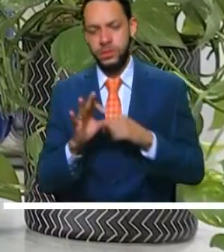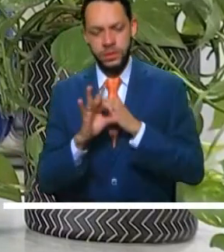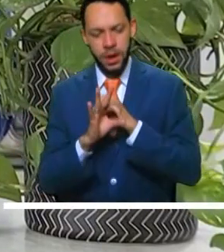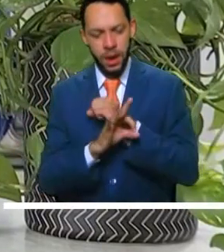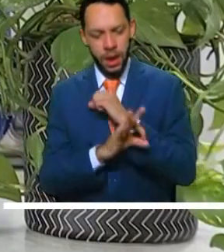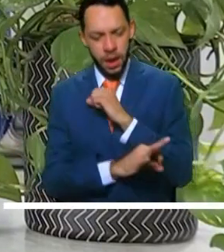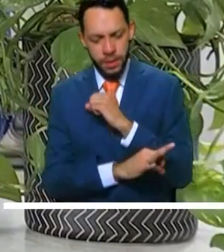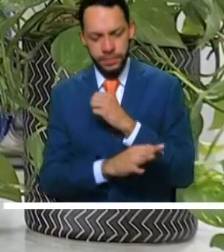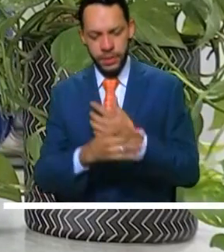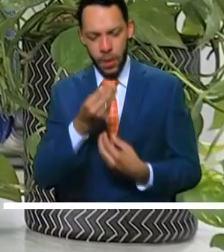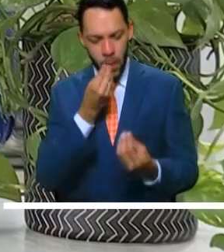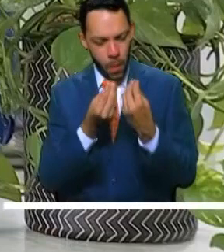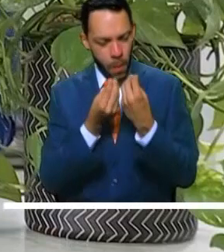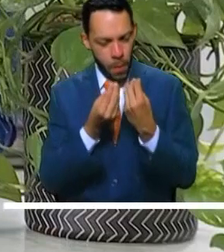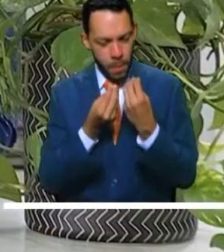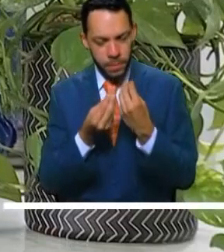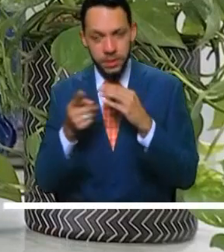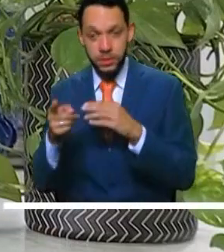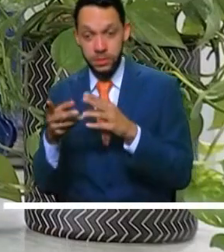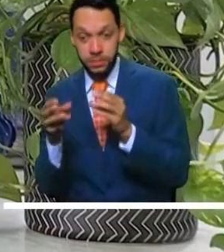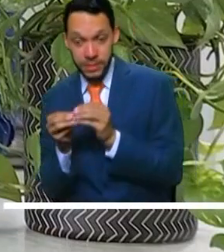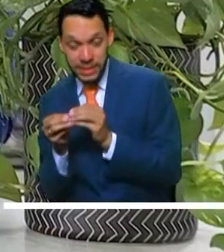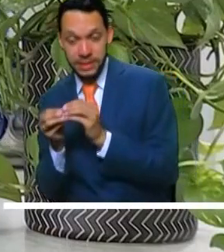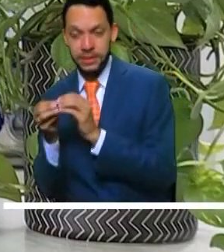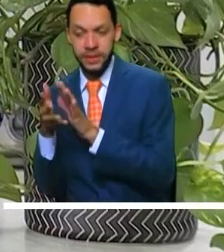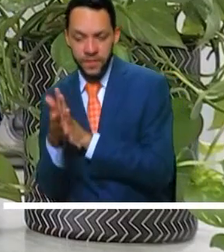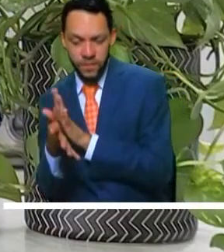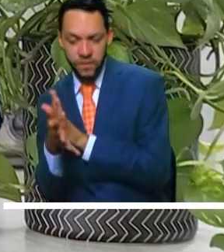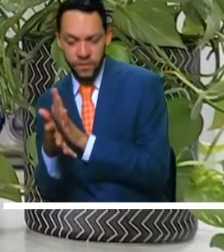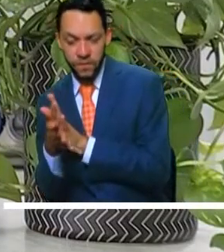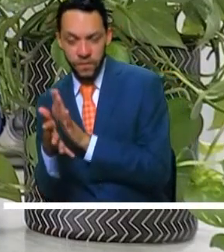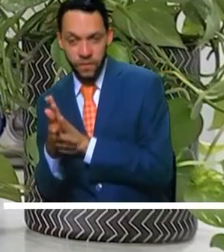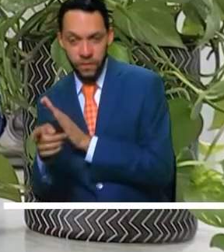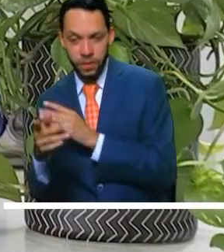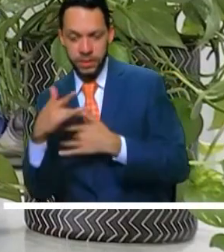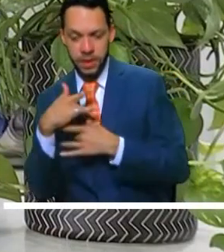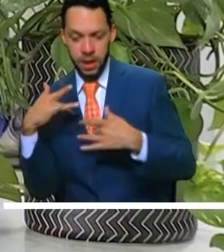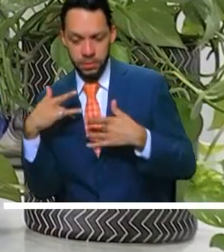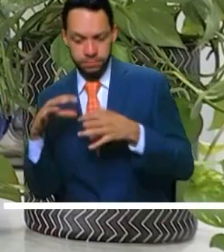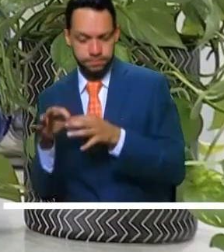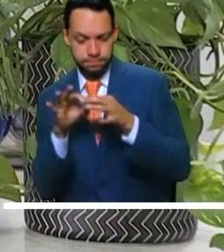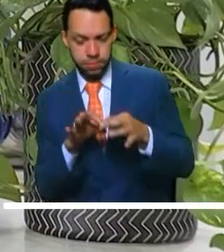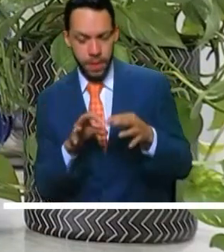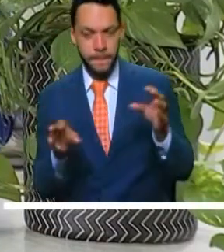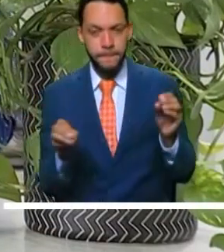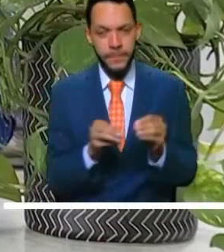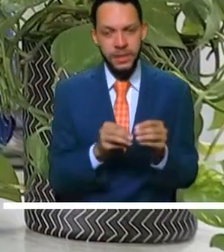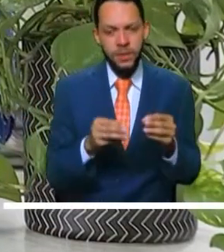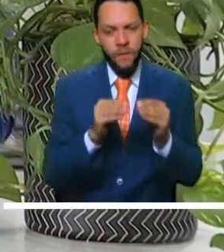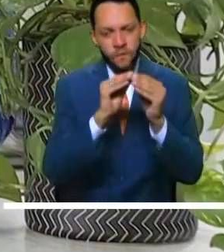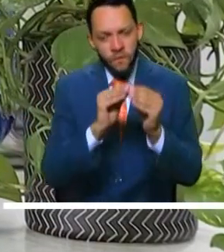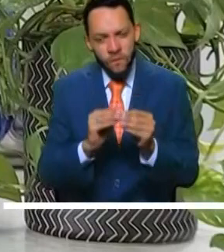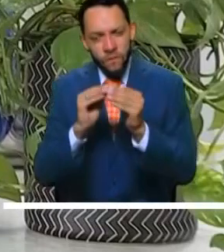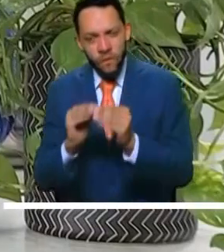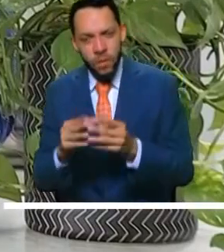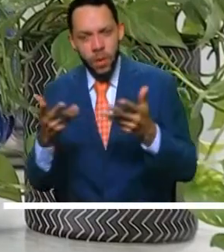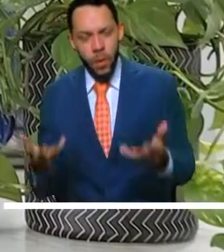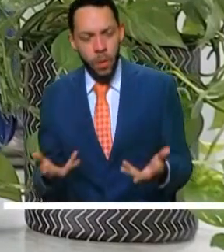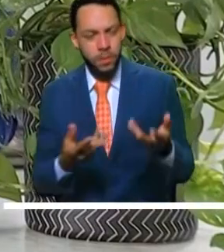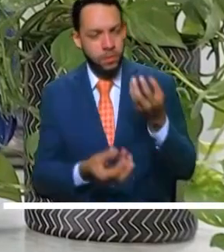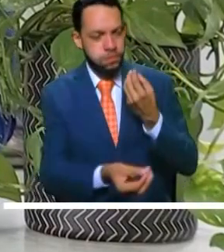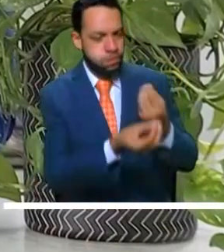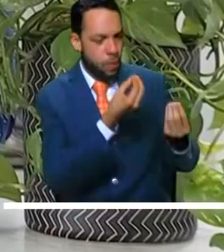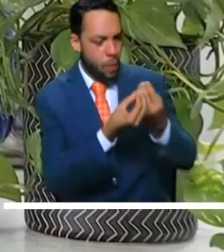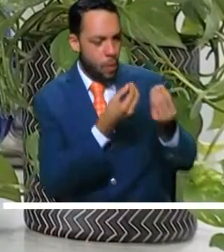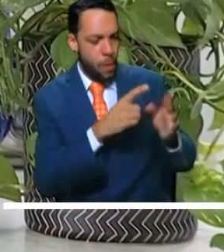psiconutrición, trabajamos desde la información nutricional y la conducta alimentaria. Nuestra forma de comer tiene